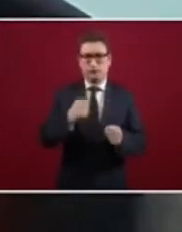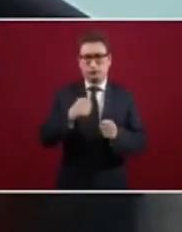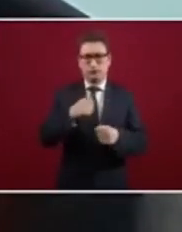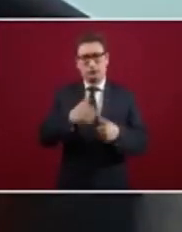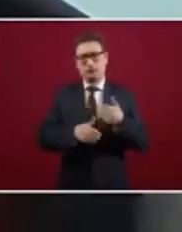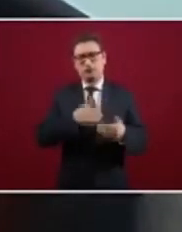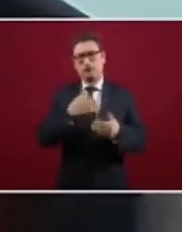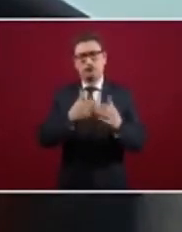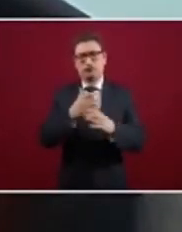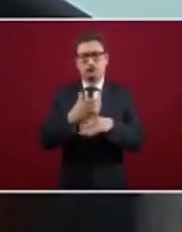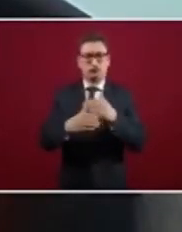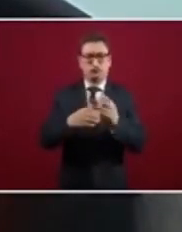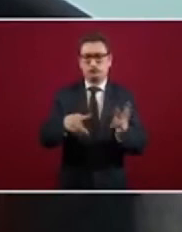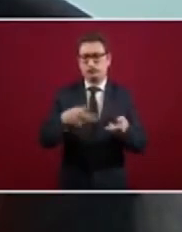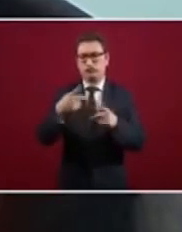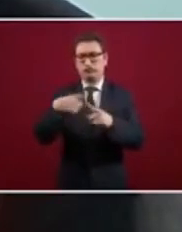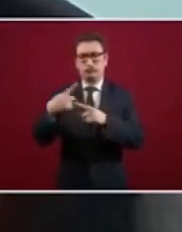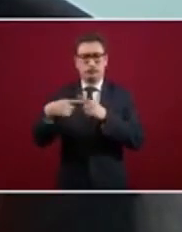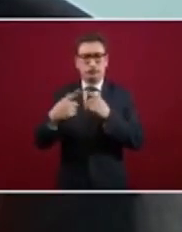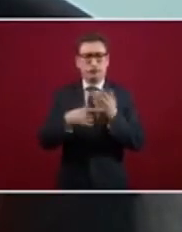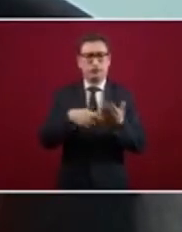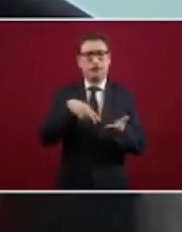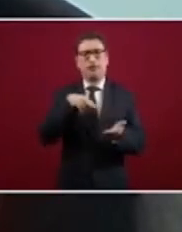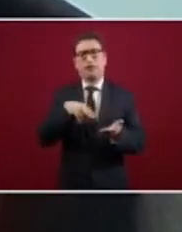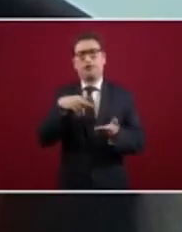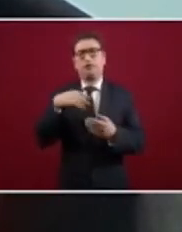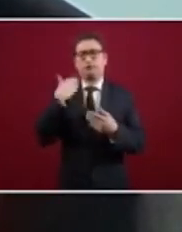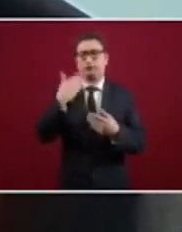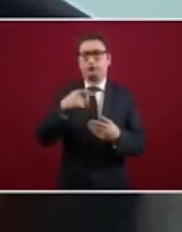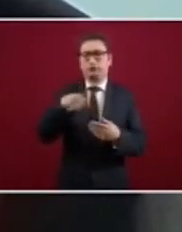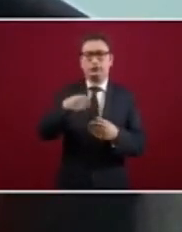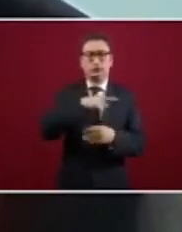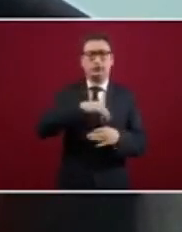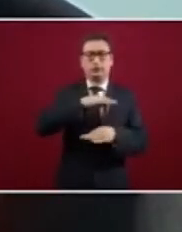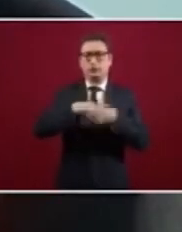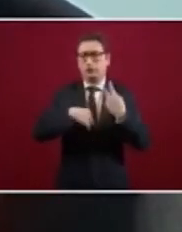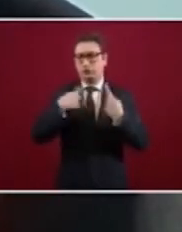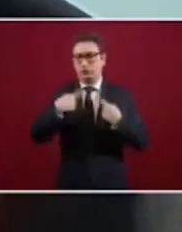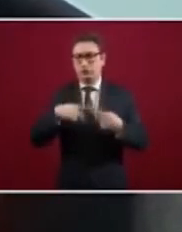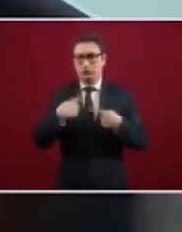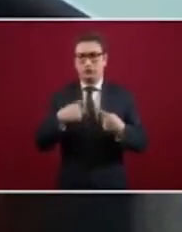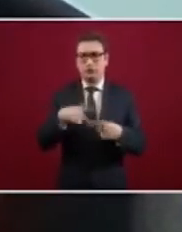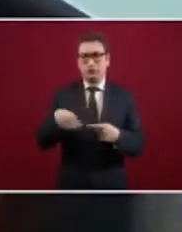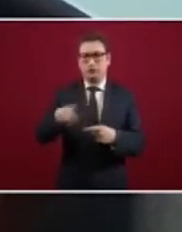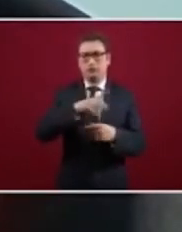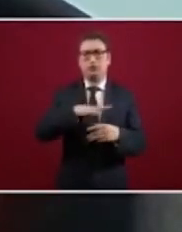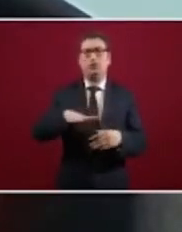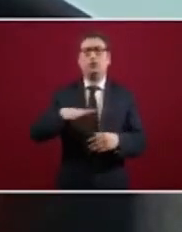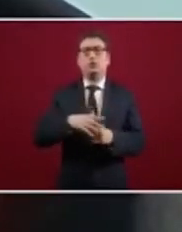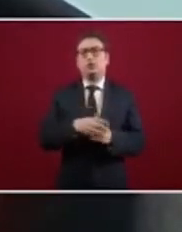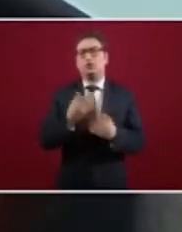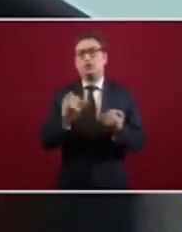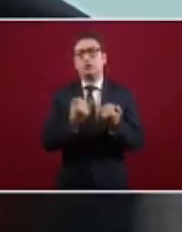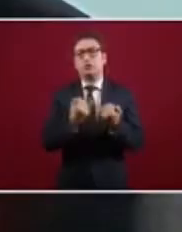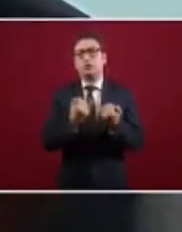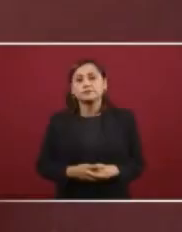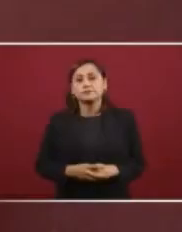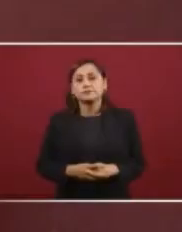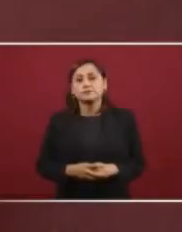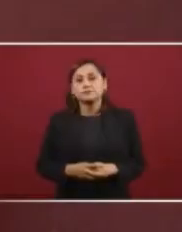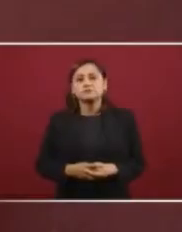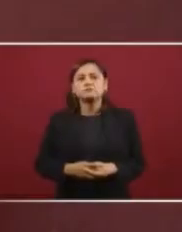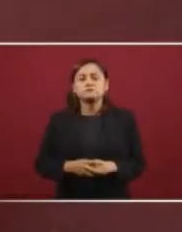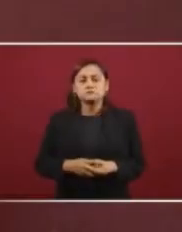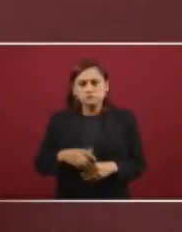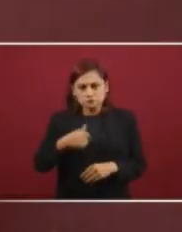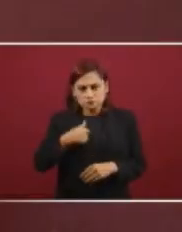para Devolverle al Pueblo lo Robado, Ricardo Rodríguez. Esta subasta incluye principalmente relojes, joyas y bienes